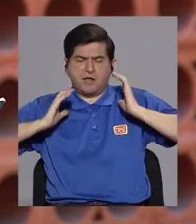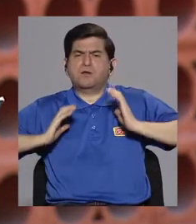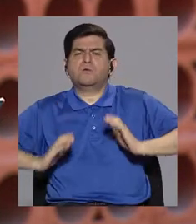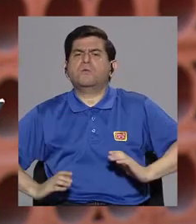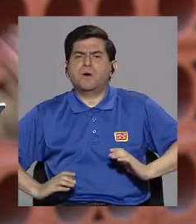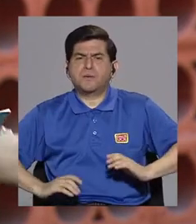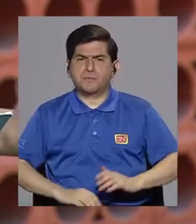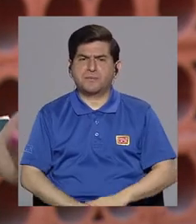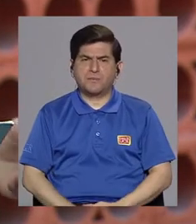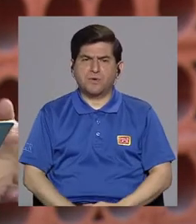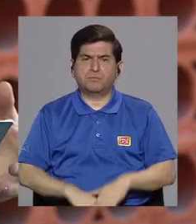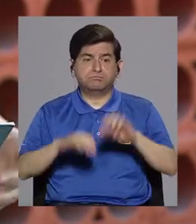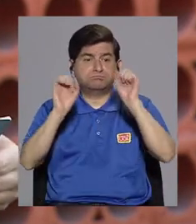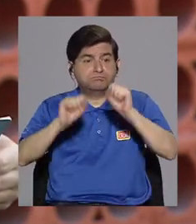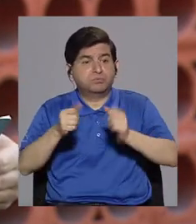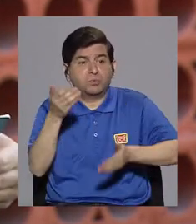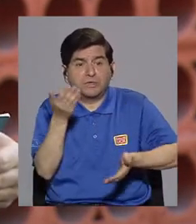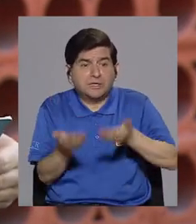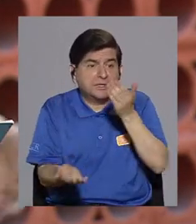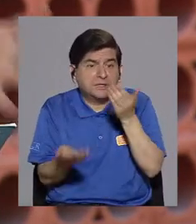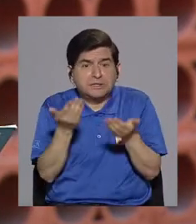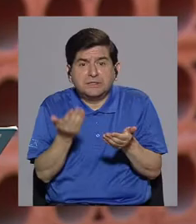cuerpo que puede